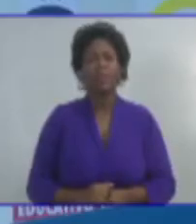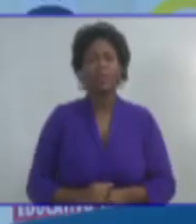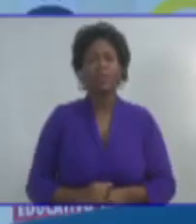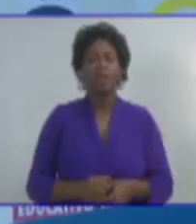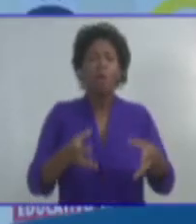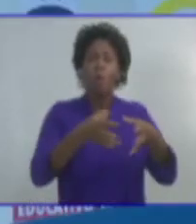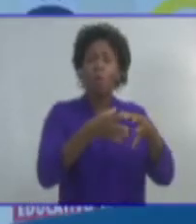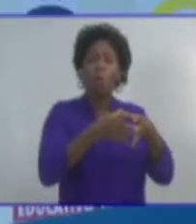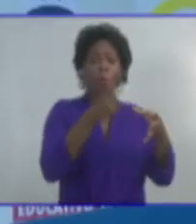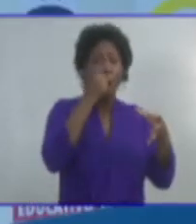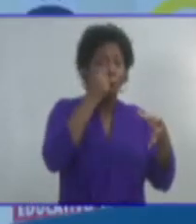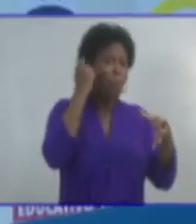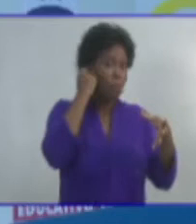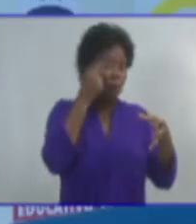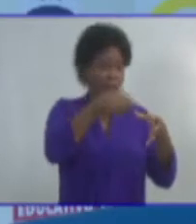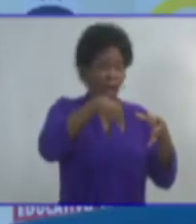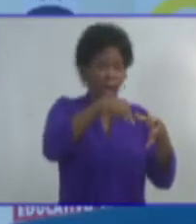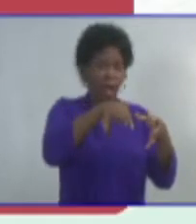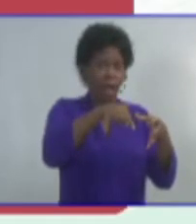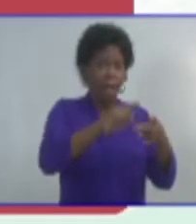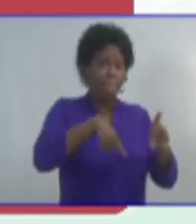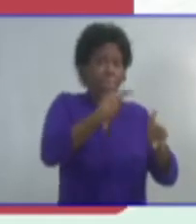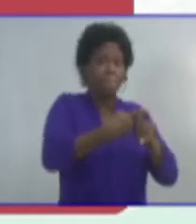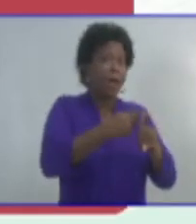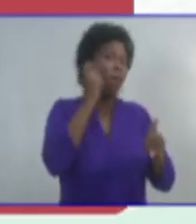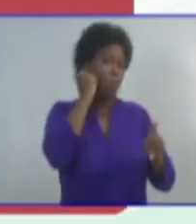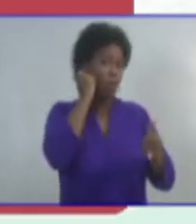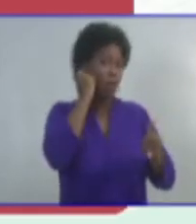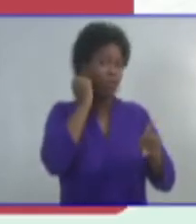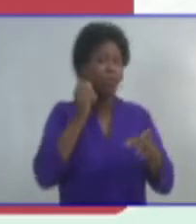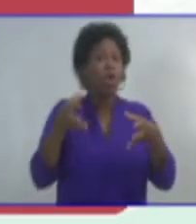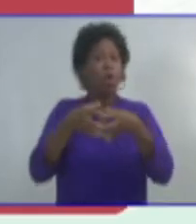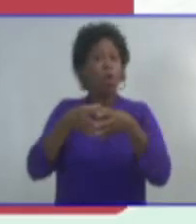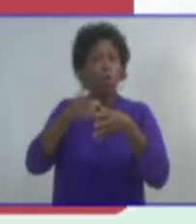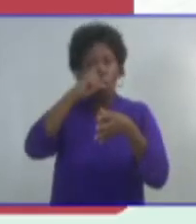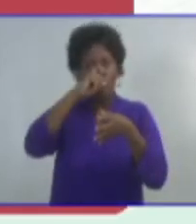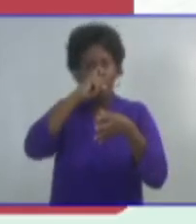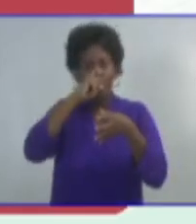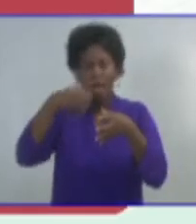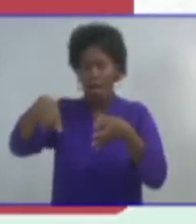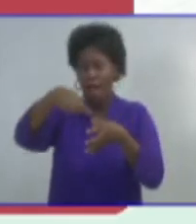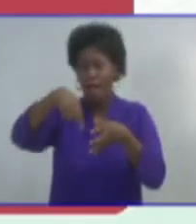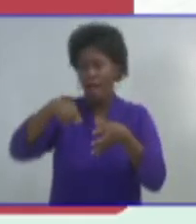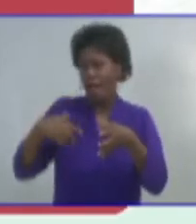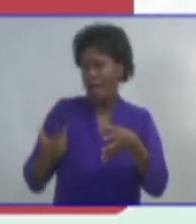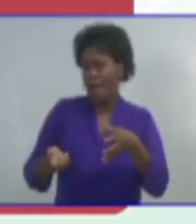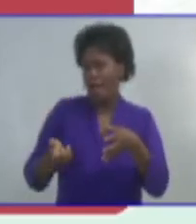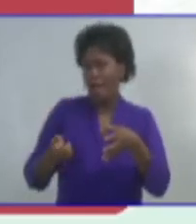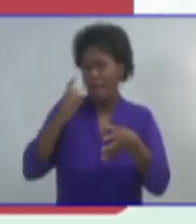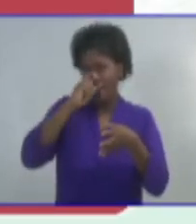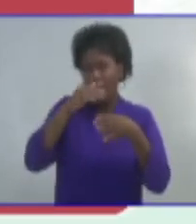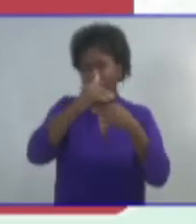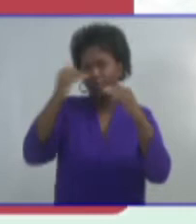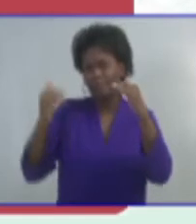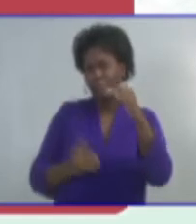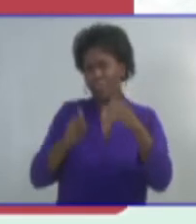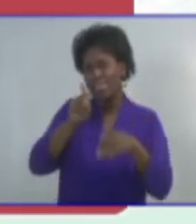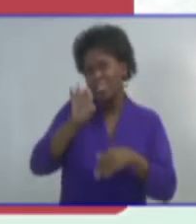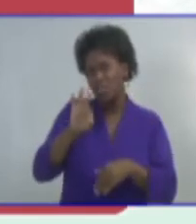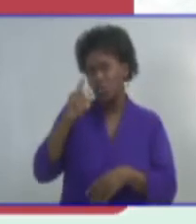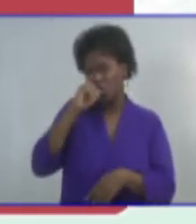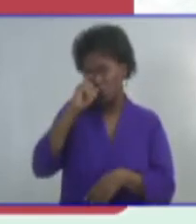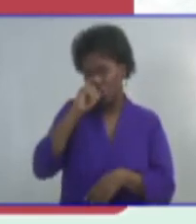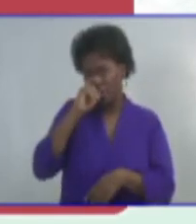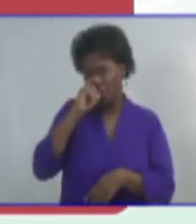mantiene el predominio del grupo de sexo femenino y en los grupos de edades siguen predominando los menores de 18 años, es decir, los menores de